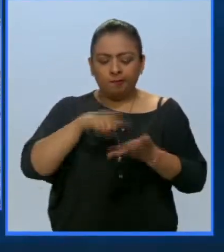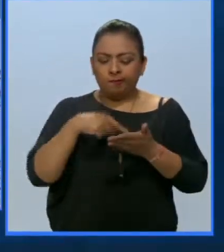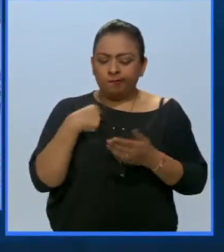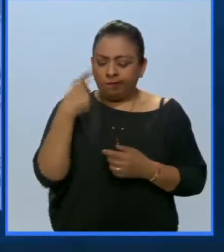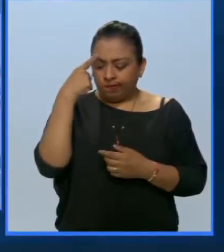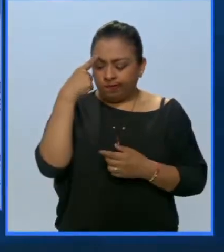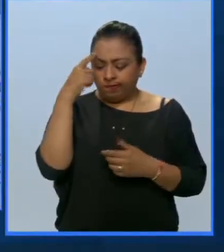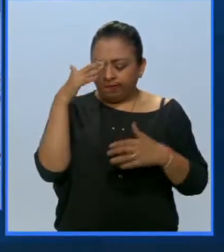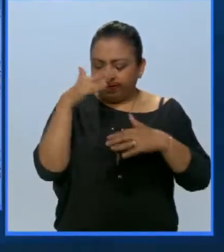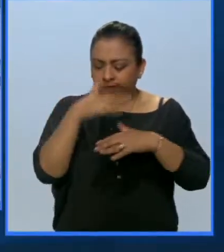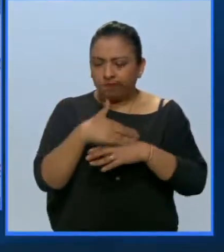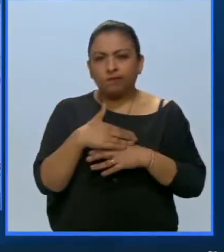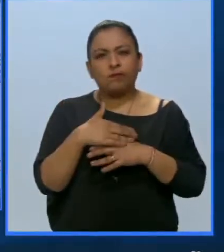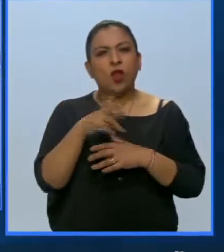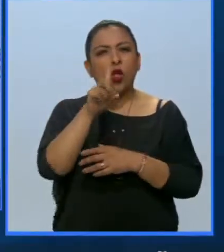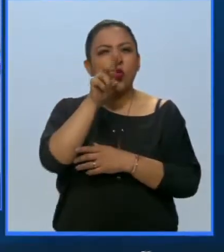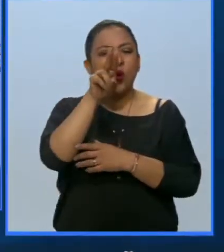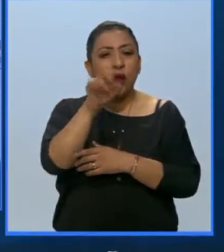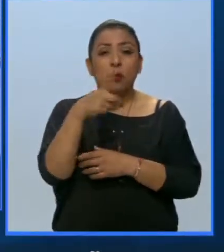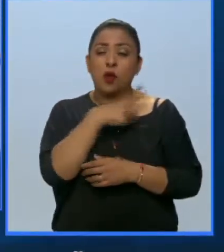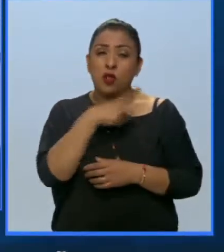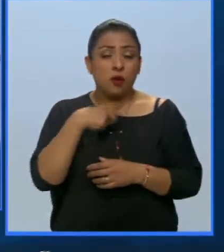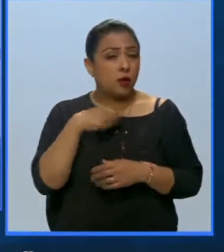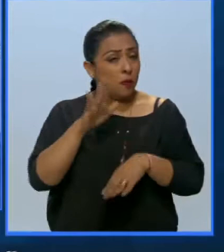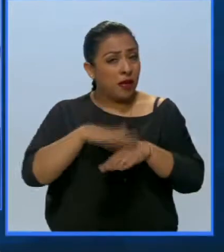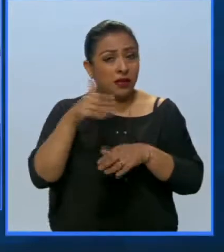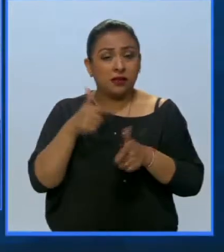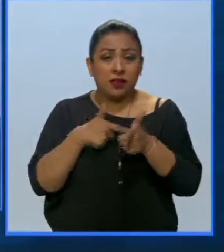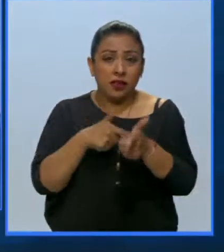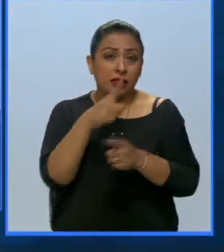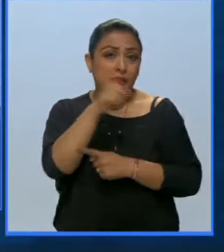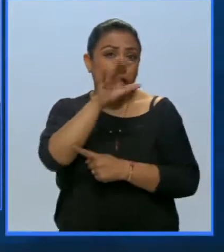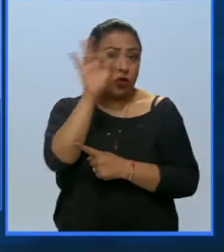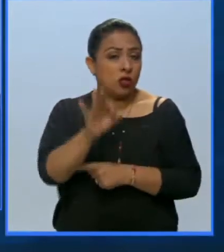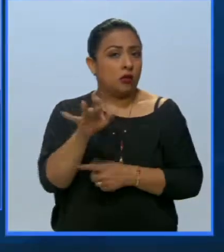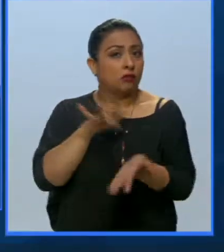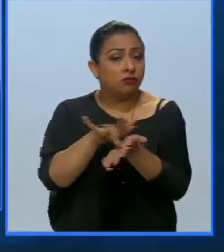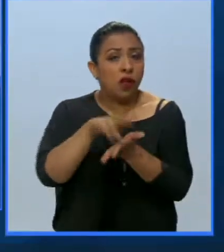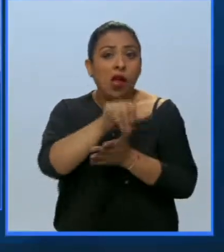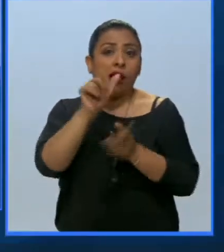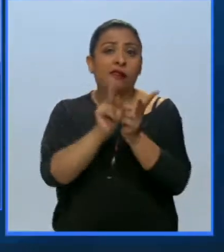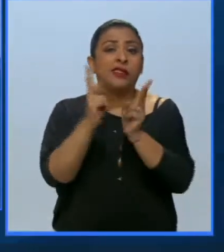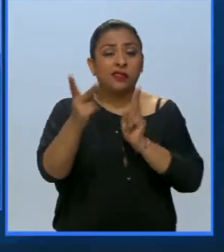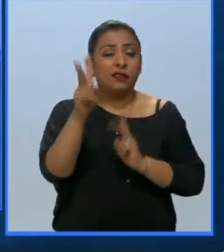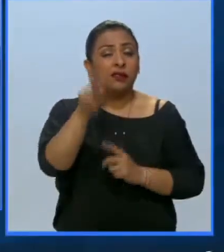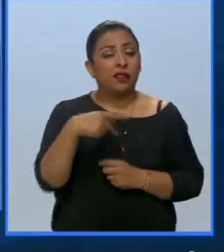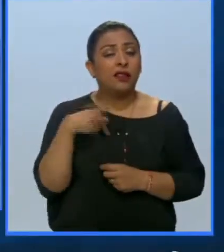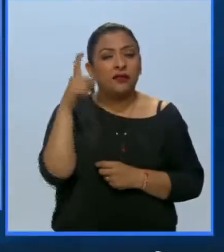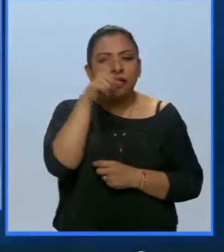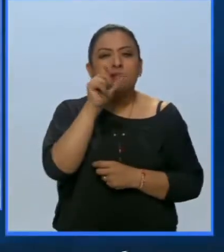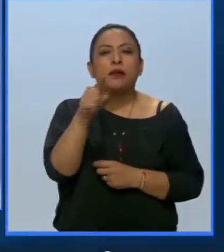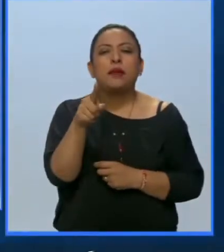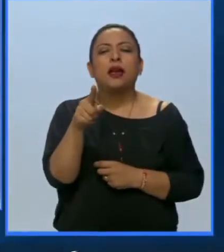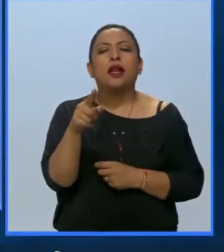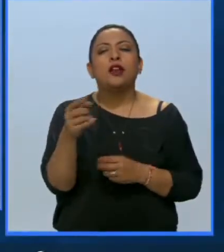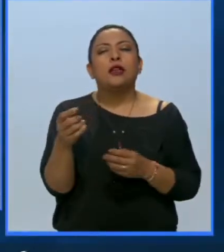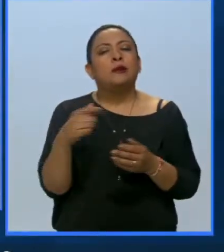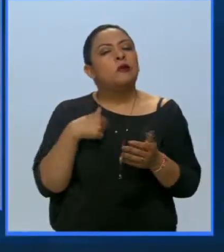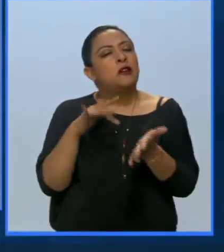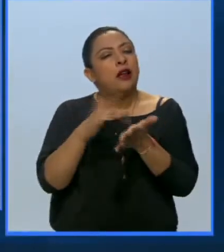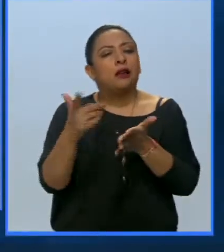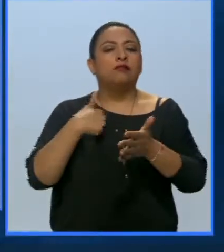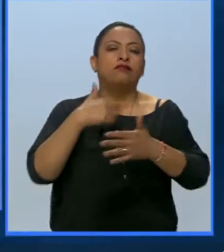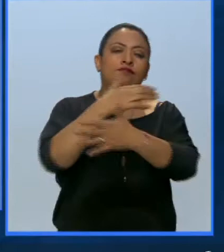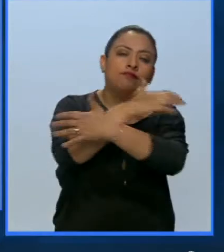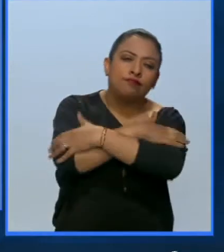pero tengo que estar al 100 por los vecinos. Sí es difícil, y a la vez tan gratificante el recibir un abrazo,